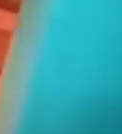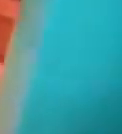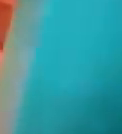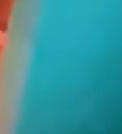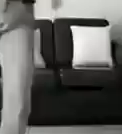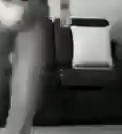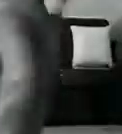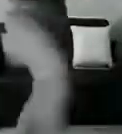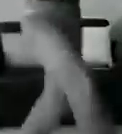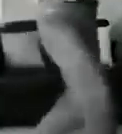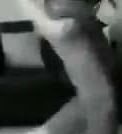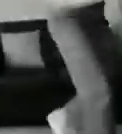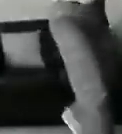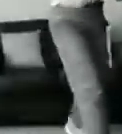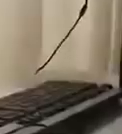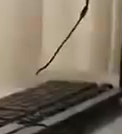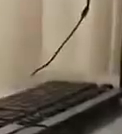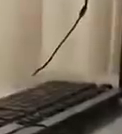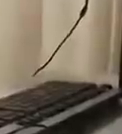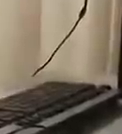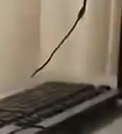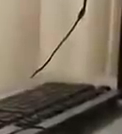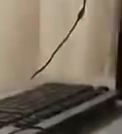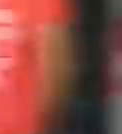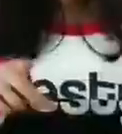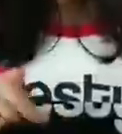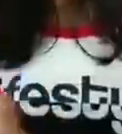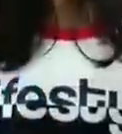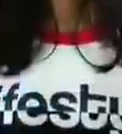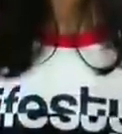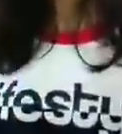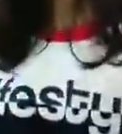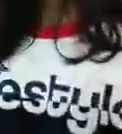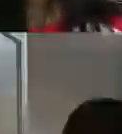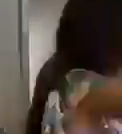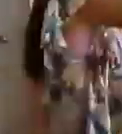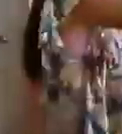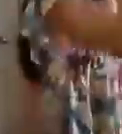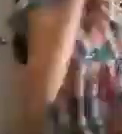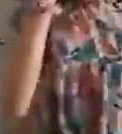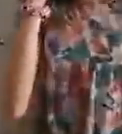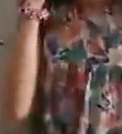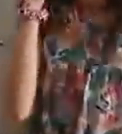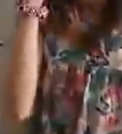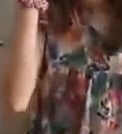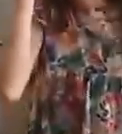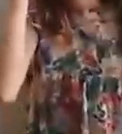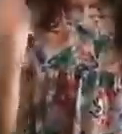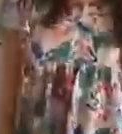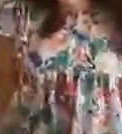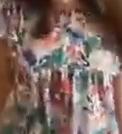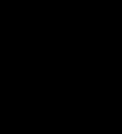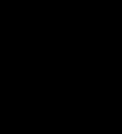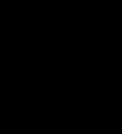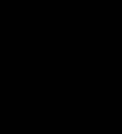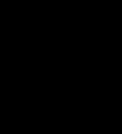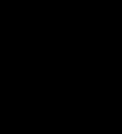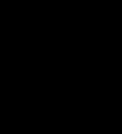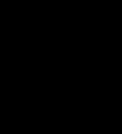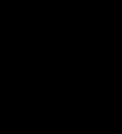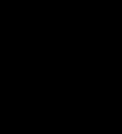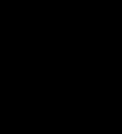repasa y así aprendes A estudiar. Ahora sí, pues, ya tú sabes. Y tú aprenderás.